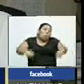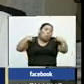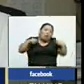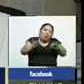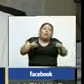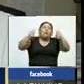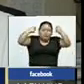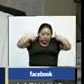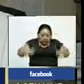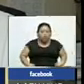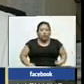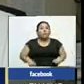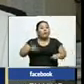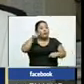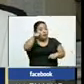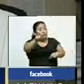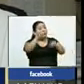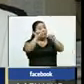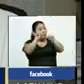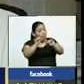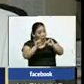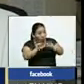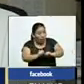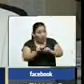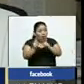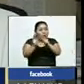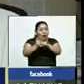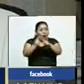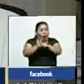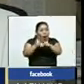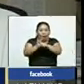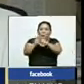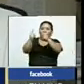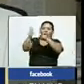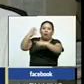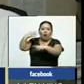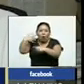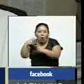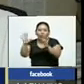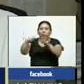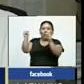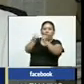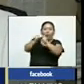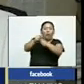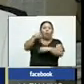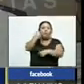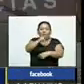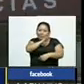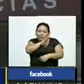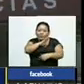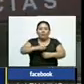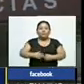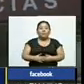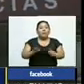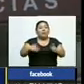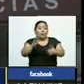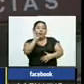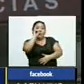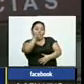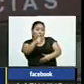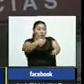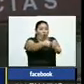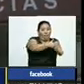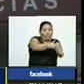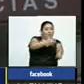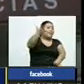casas. Esto puede provocar este cambio de temperatura, ocasionar trastornos respiratorios. Vale mencionar que en el Hospital